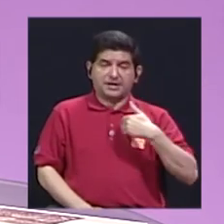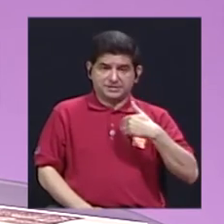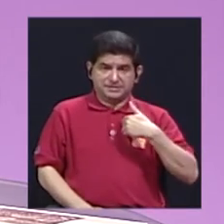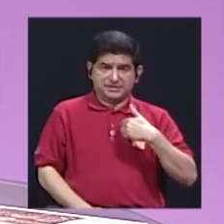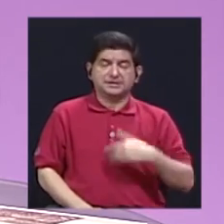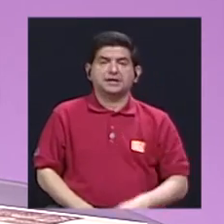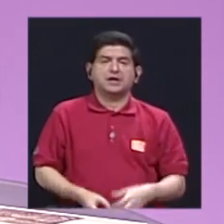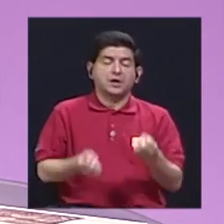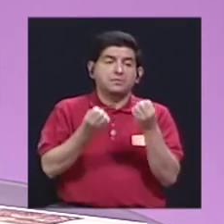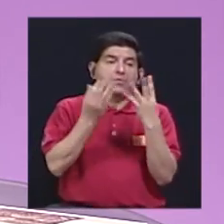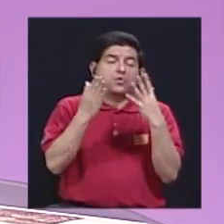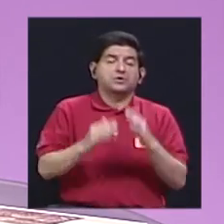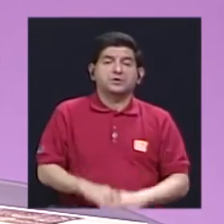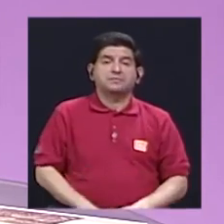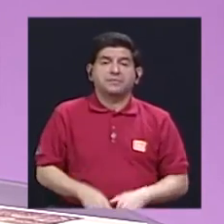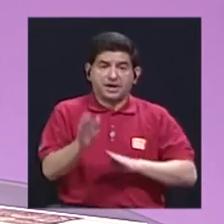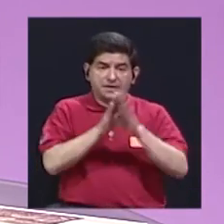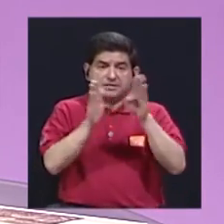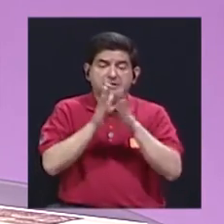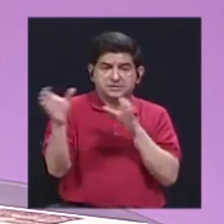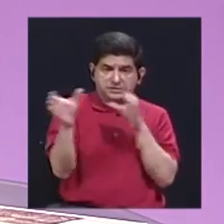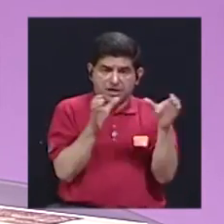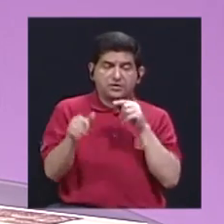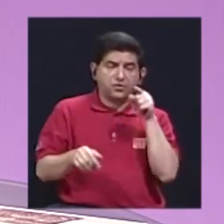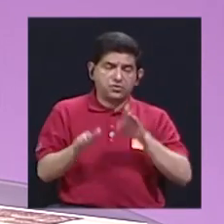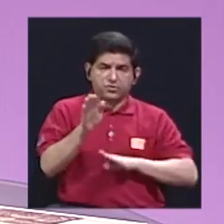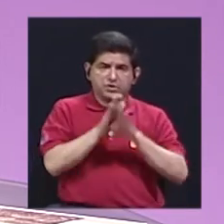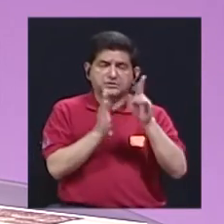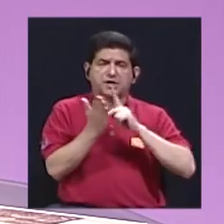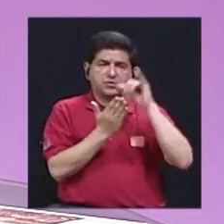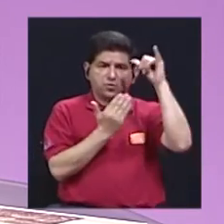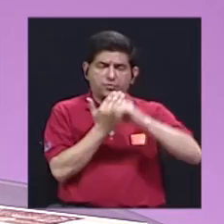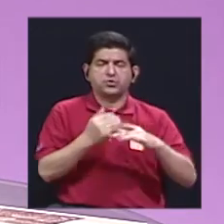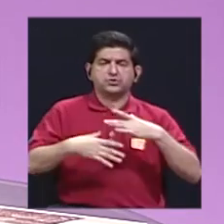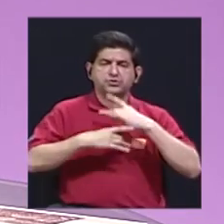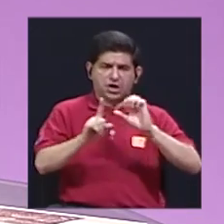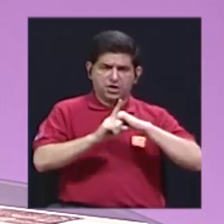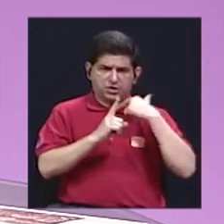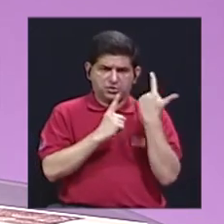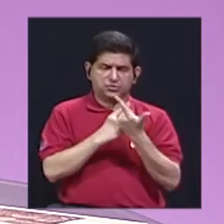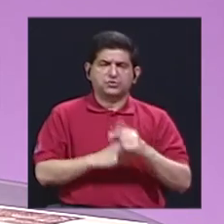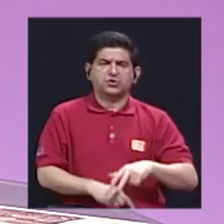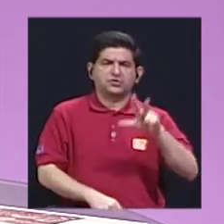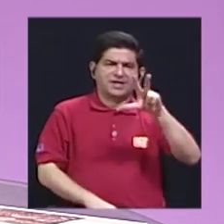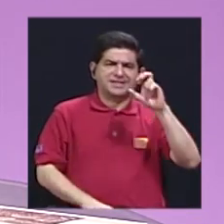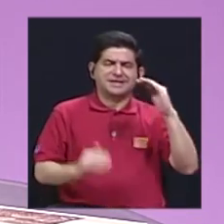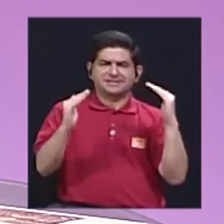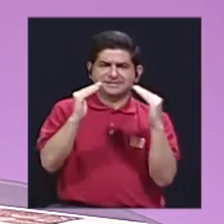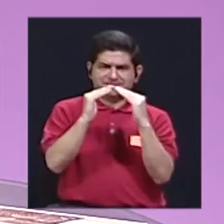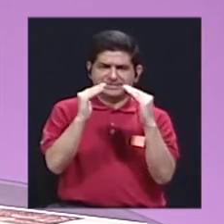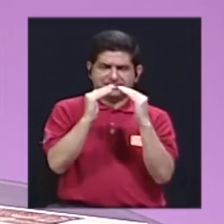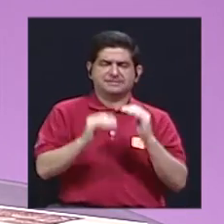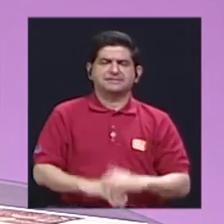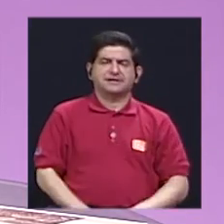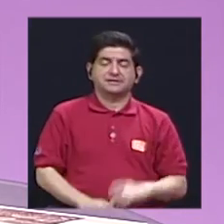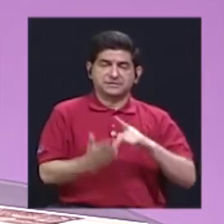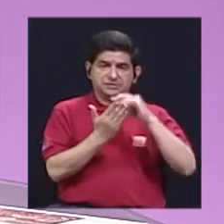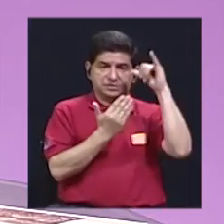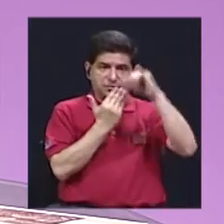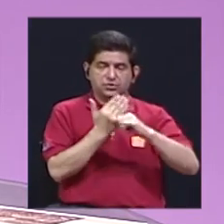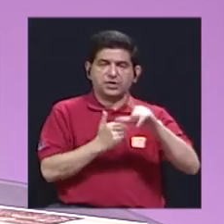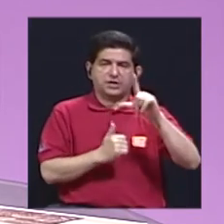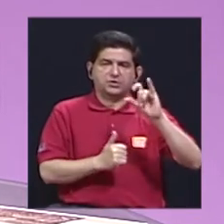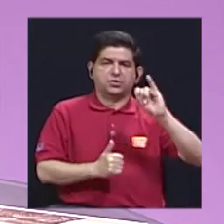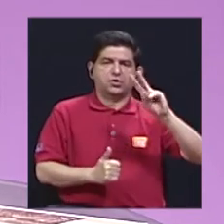un boom de desarrollo urbano de comercios ahí se desarrolló un proyecto de interés social de más de 300 viviendas que es el proyecto el